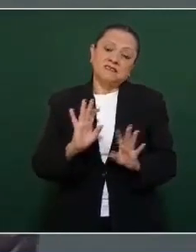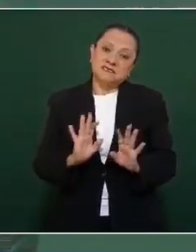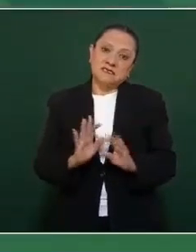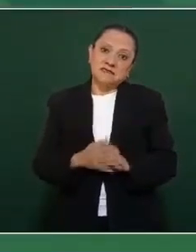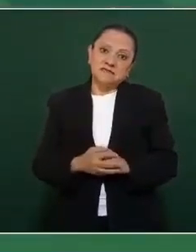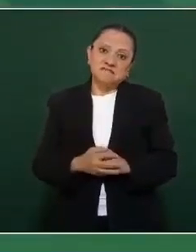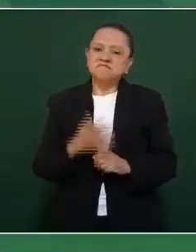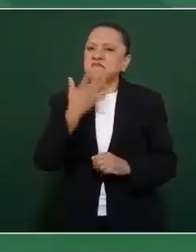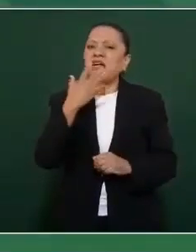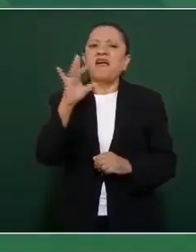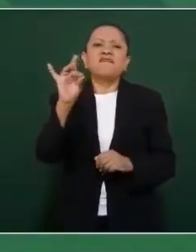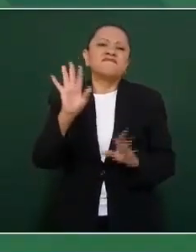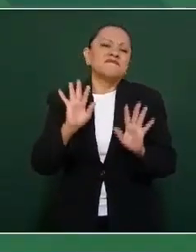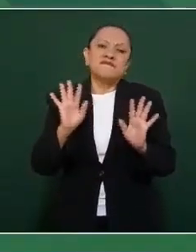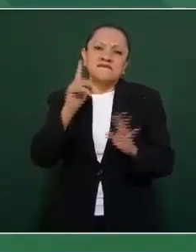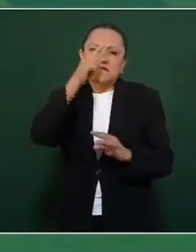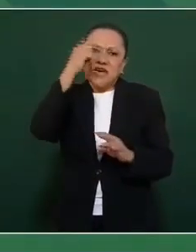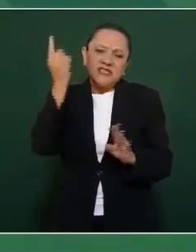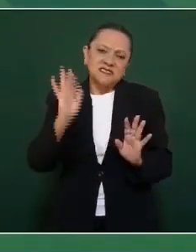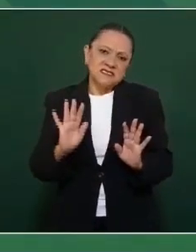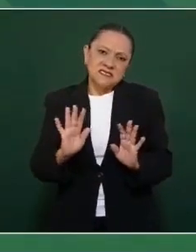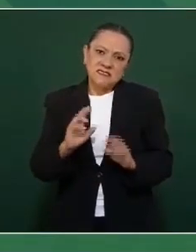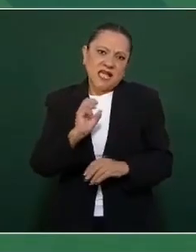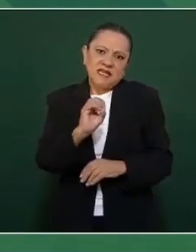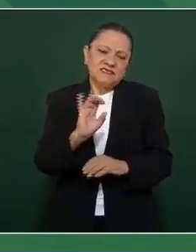De sencillo.